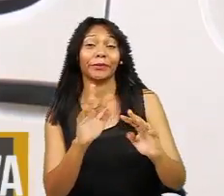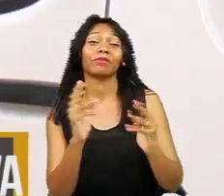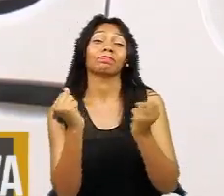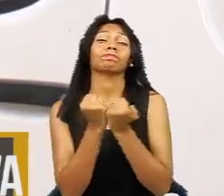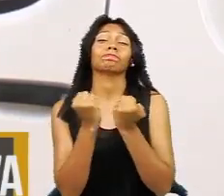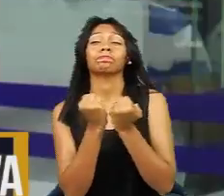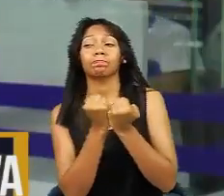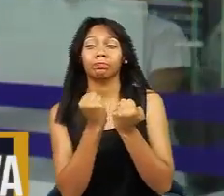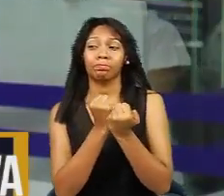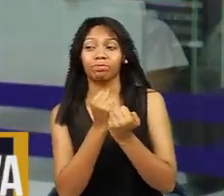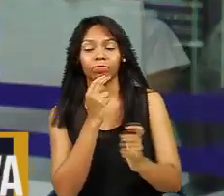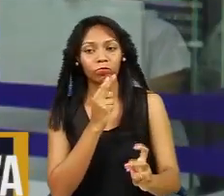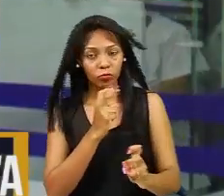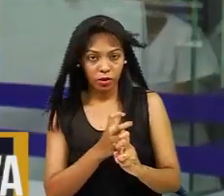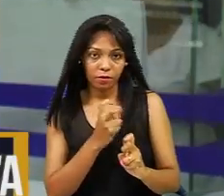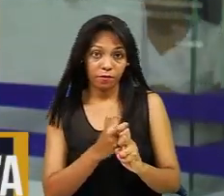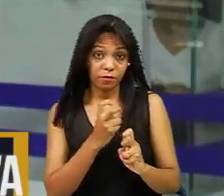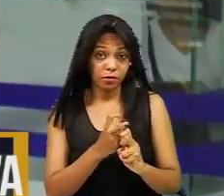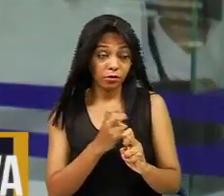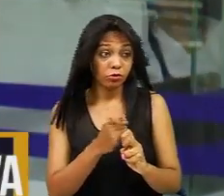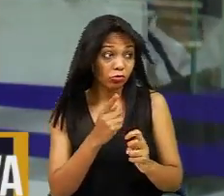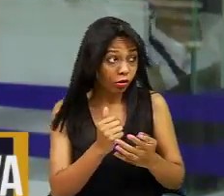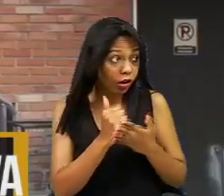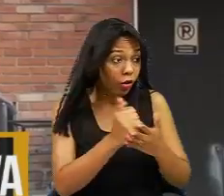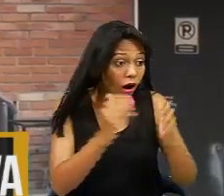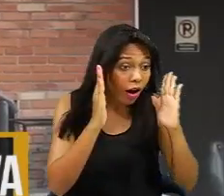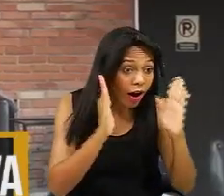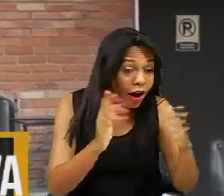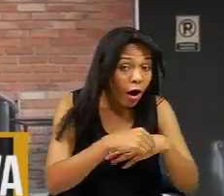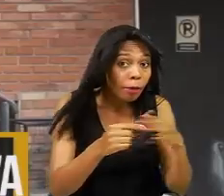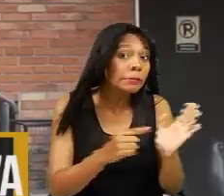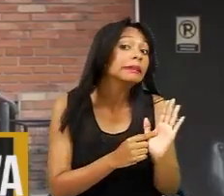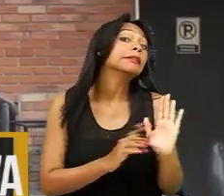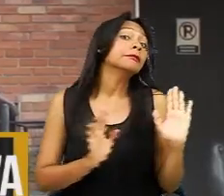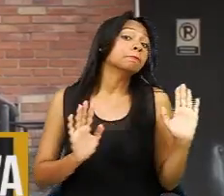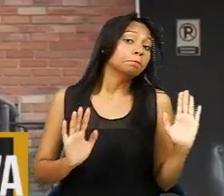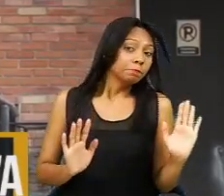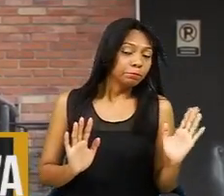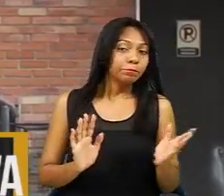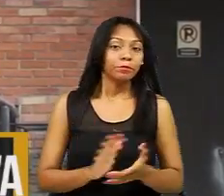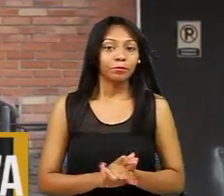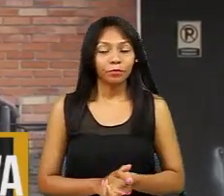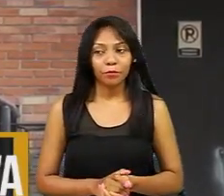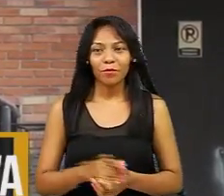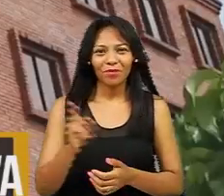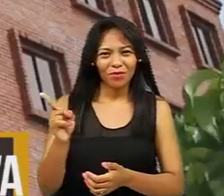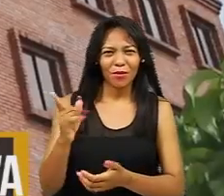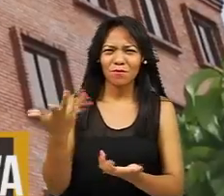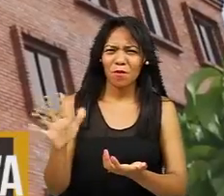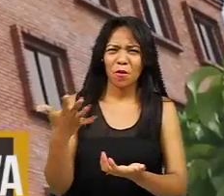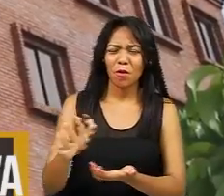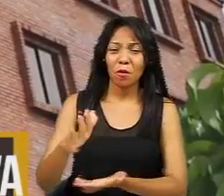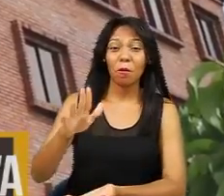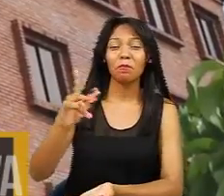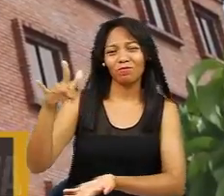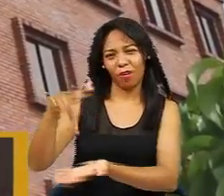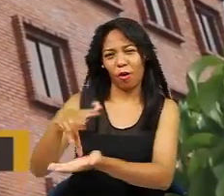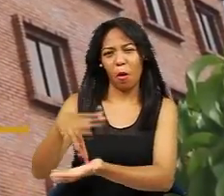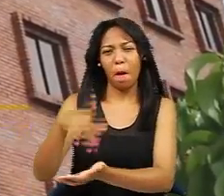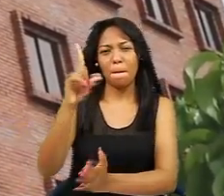que sobrepase la oferta que tenga la clínica de servicios. Más de 1.000 millones de pesos adeuda Coomeva a la clínica San José, por lo tanto